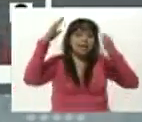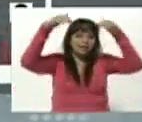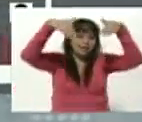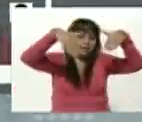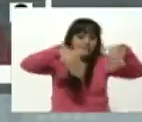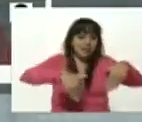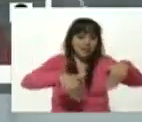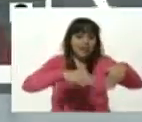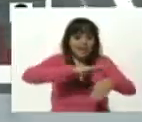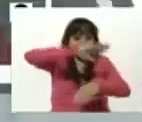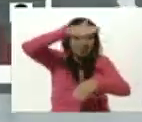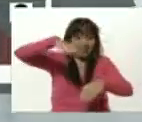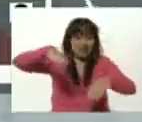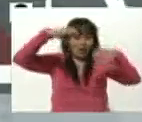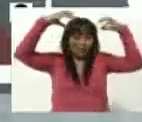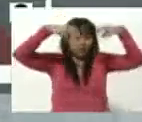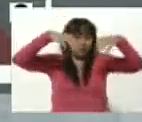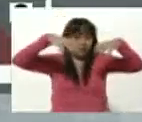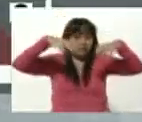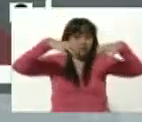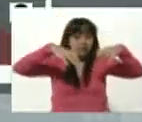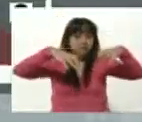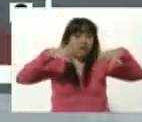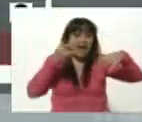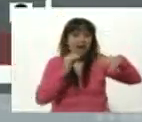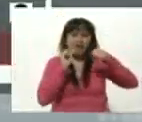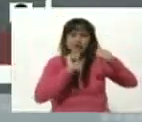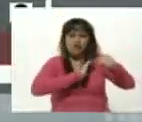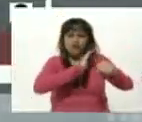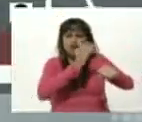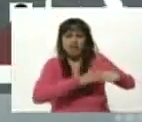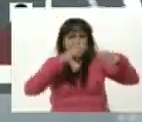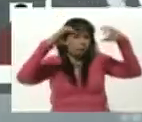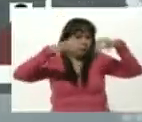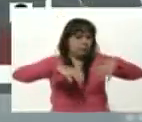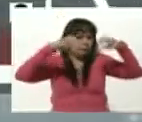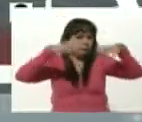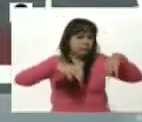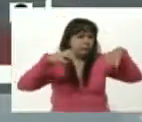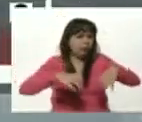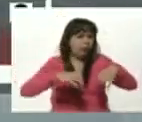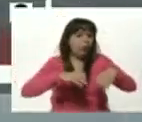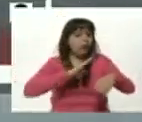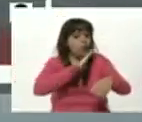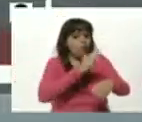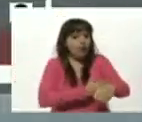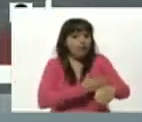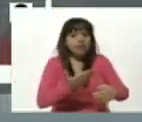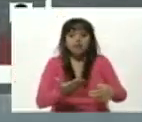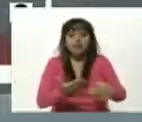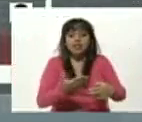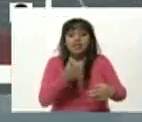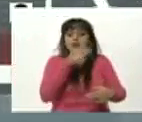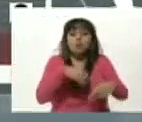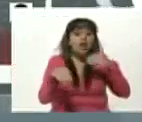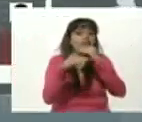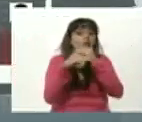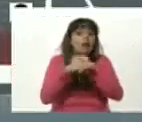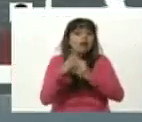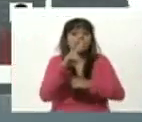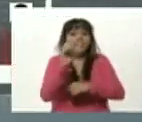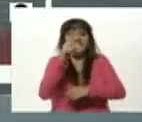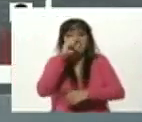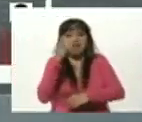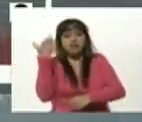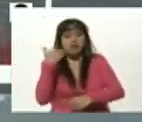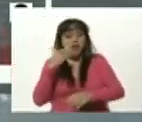cabecera de los ríos, donde se generó esa descarga pluviométrica que no se recordaba de hace 20 años. Y esa